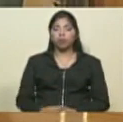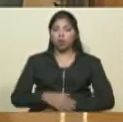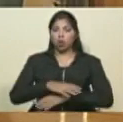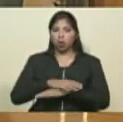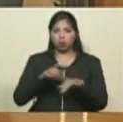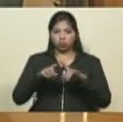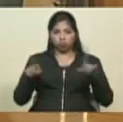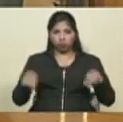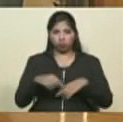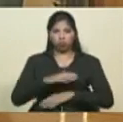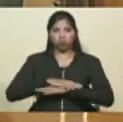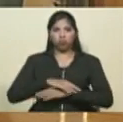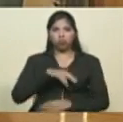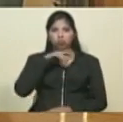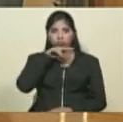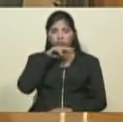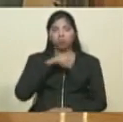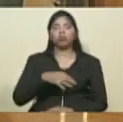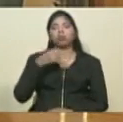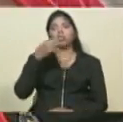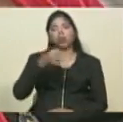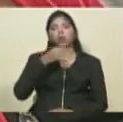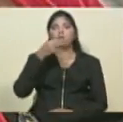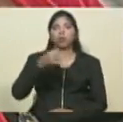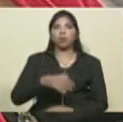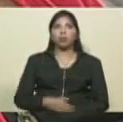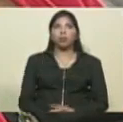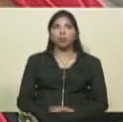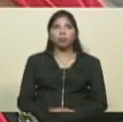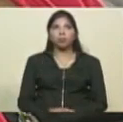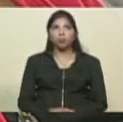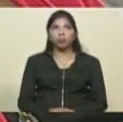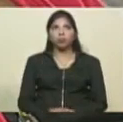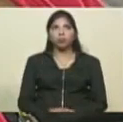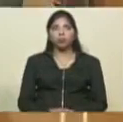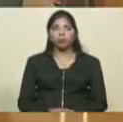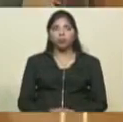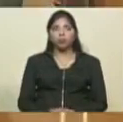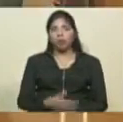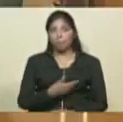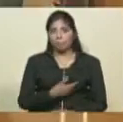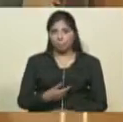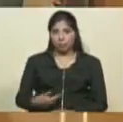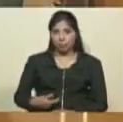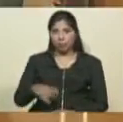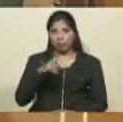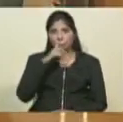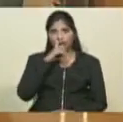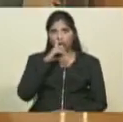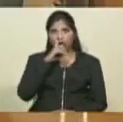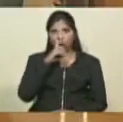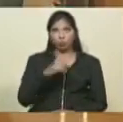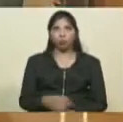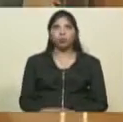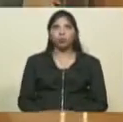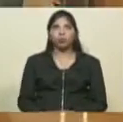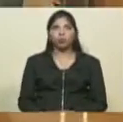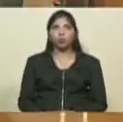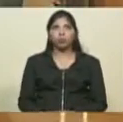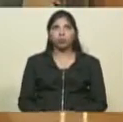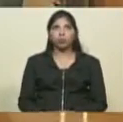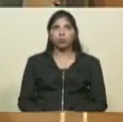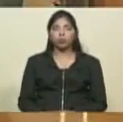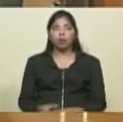de oradores de este poder soberano y plenipotenciario al presidente de la República, Nicolás Maduro Moros, con motivo